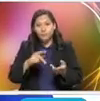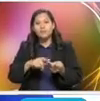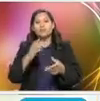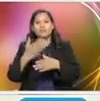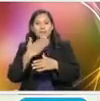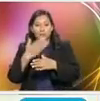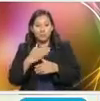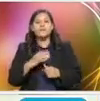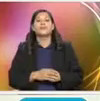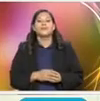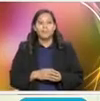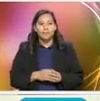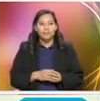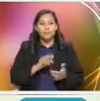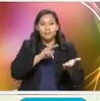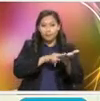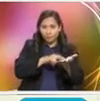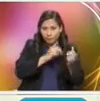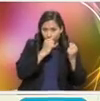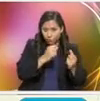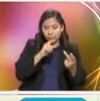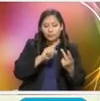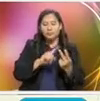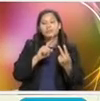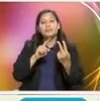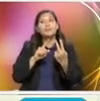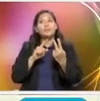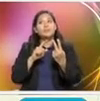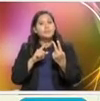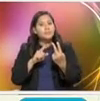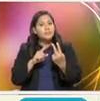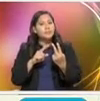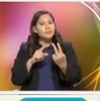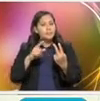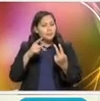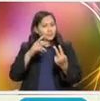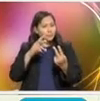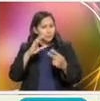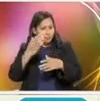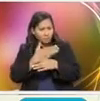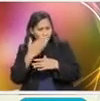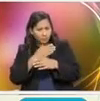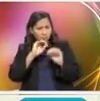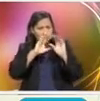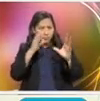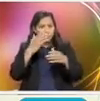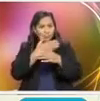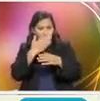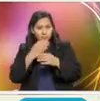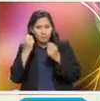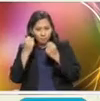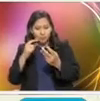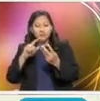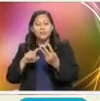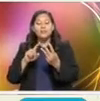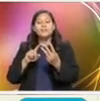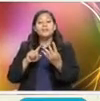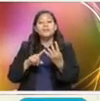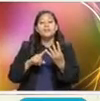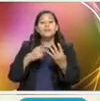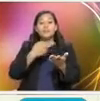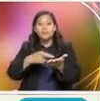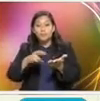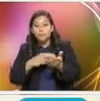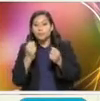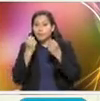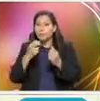es. Vamos a tener negro profundo, vamos a tener en castaño, vamos a tener castaño claro y castaño profundo, y rubio vamos a tener